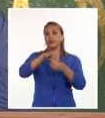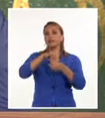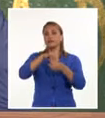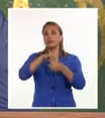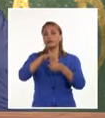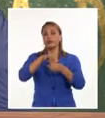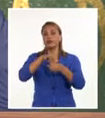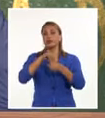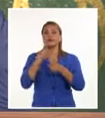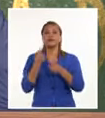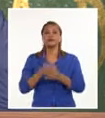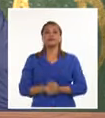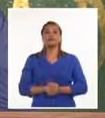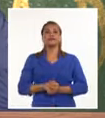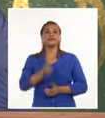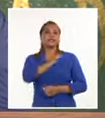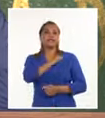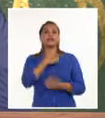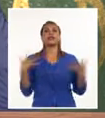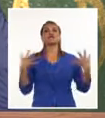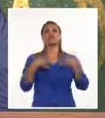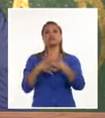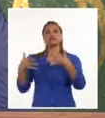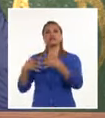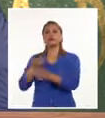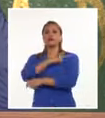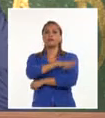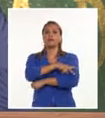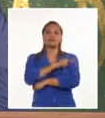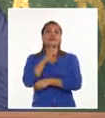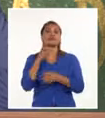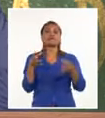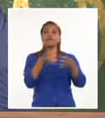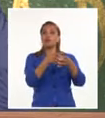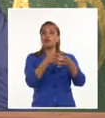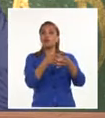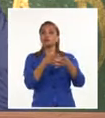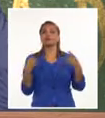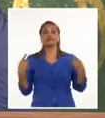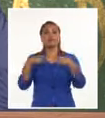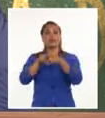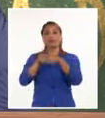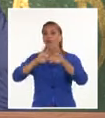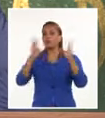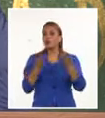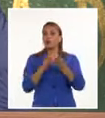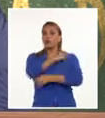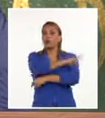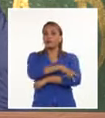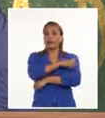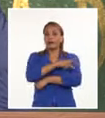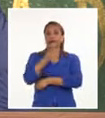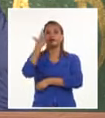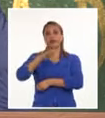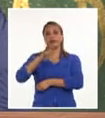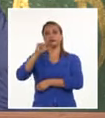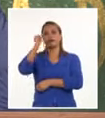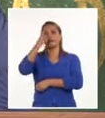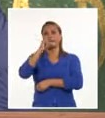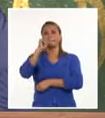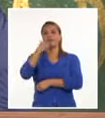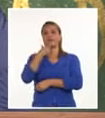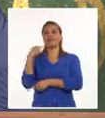busca la unidad de los pueblos es la Alianza Bolivariana para los Pueblos de Nuestra América, que a lo largo de estos años